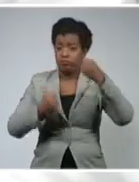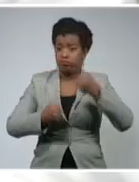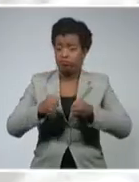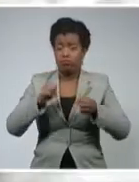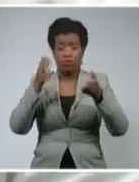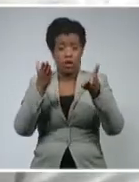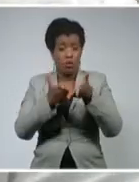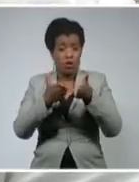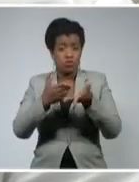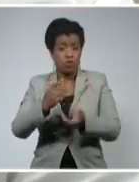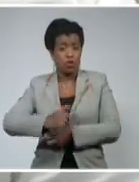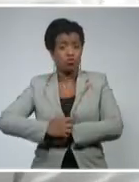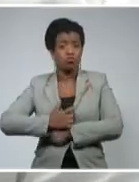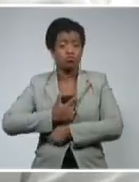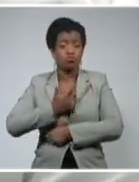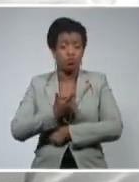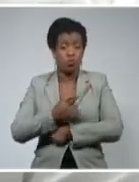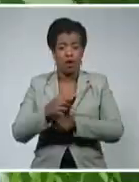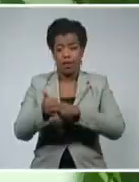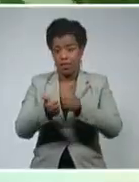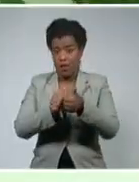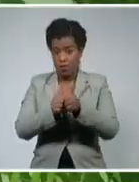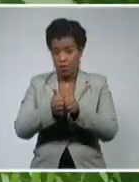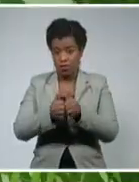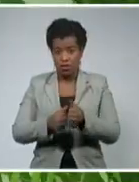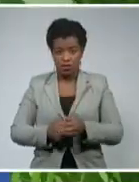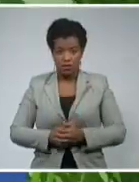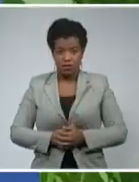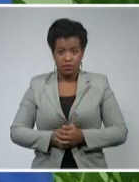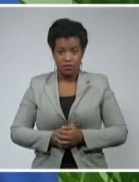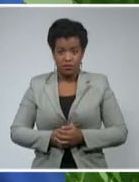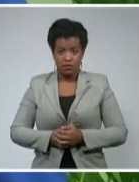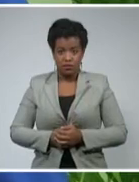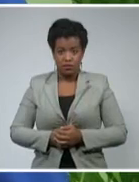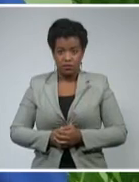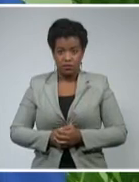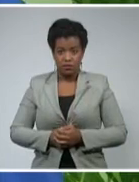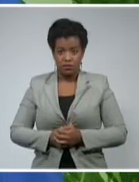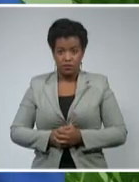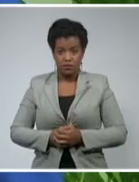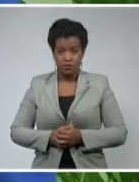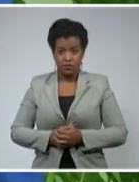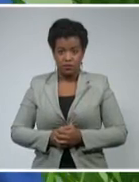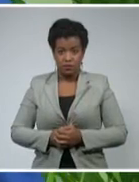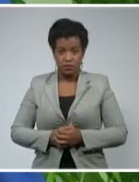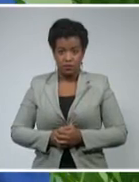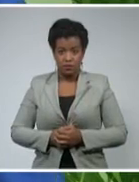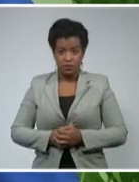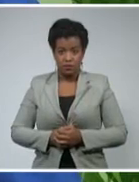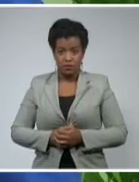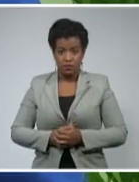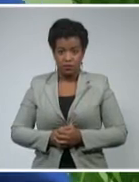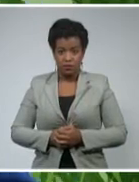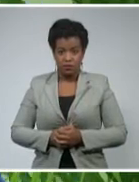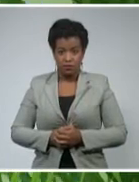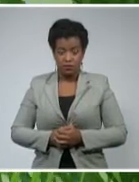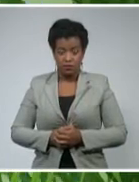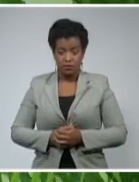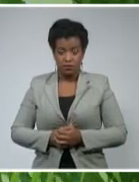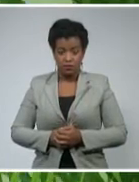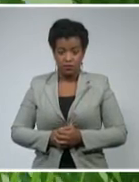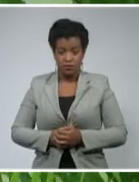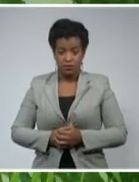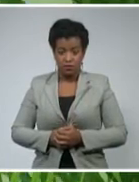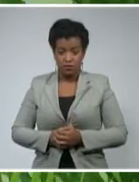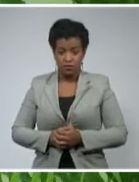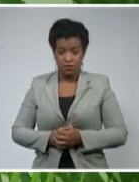la cultura y el deporte. Cuando vemos los números, uno dice, ¿cómo es posible? Que en